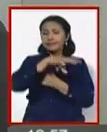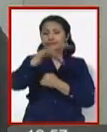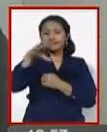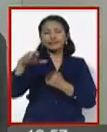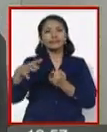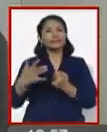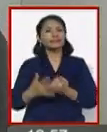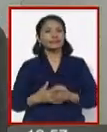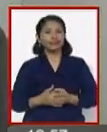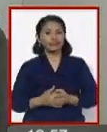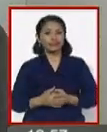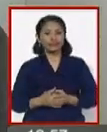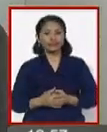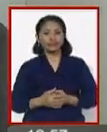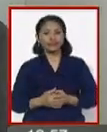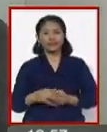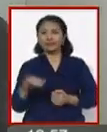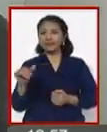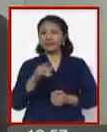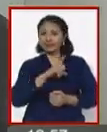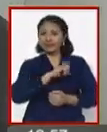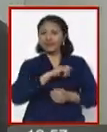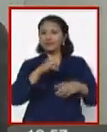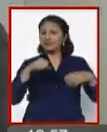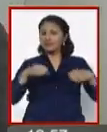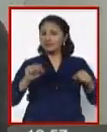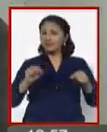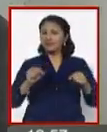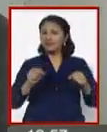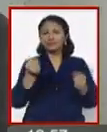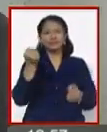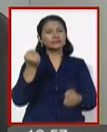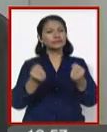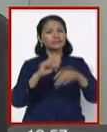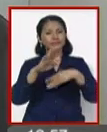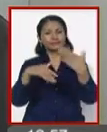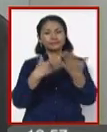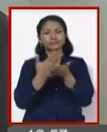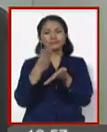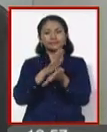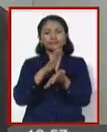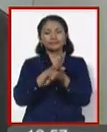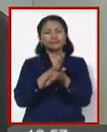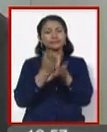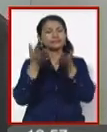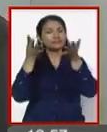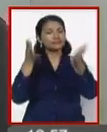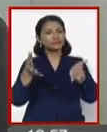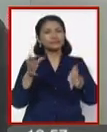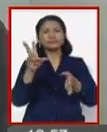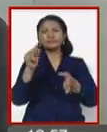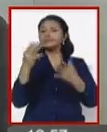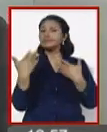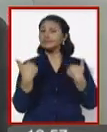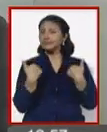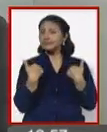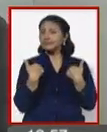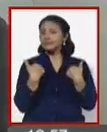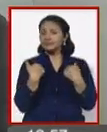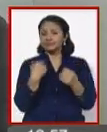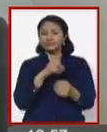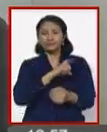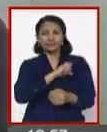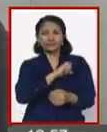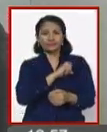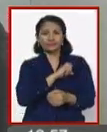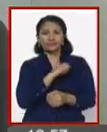tiene las dependencias que son de la misma policía, las motocicletas, las movilidades, todos los documentos. Y como no tenemos muchos gendarmes, también